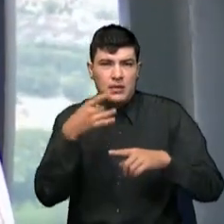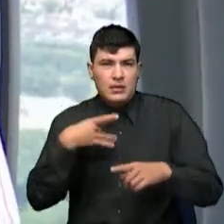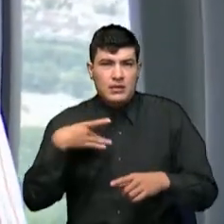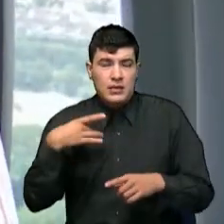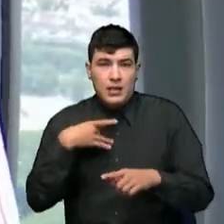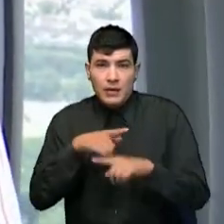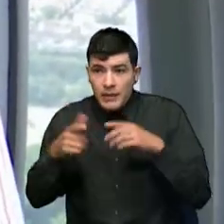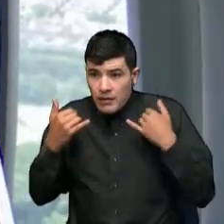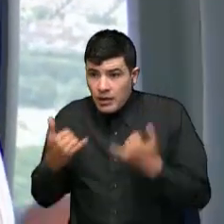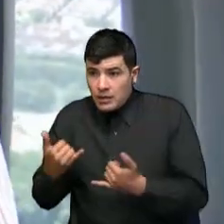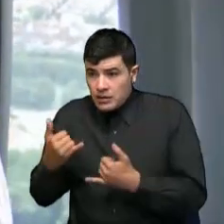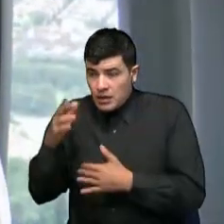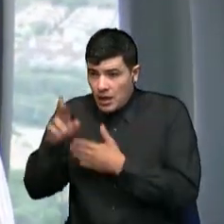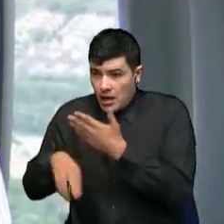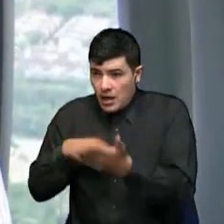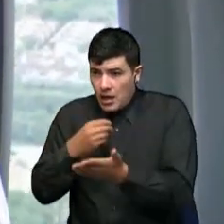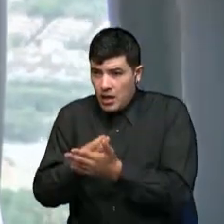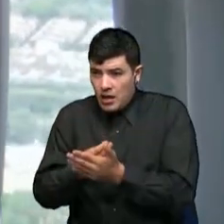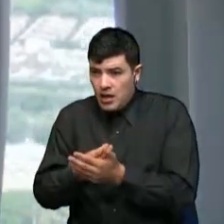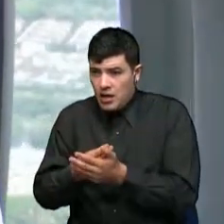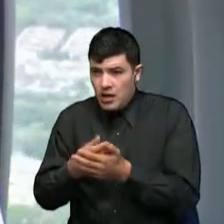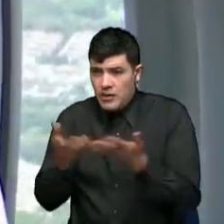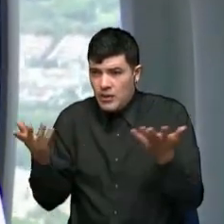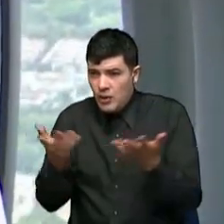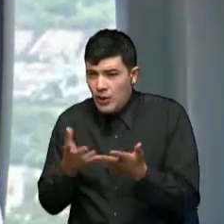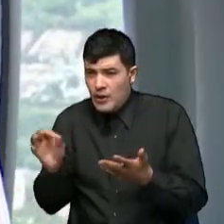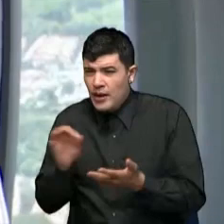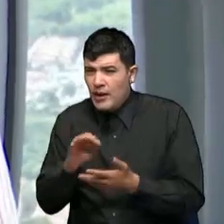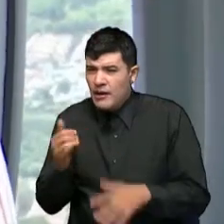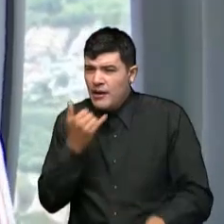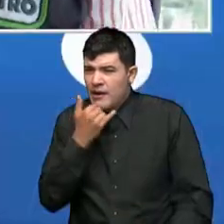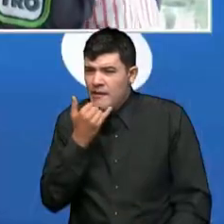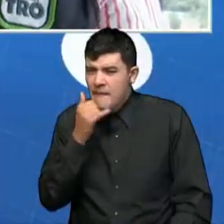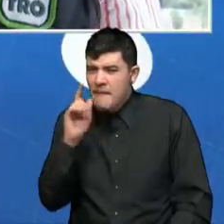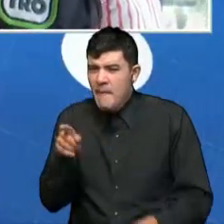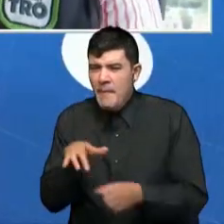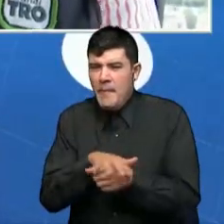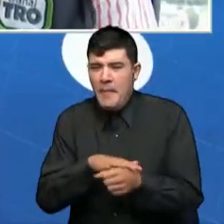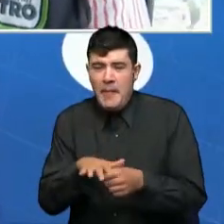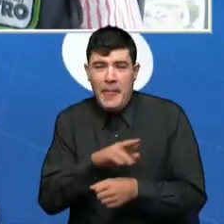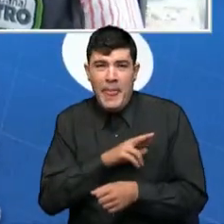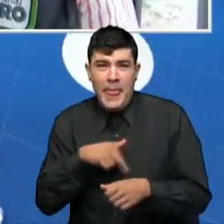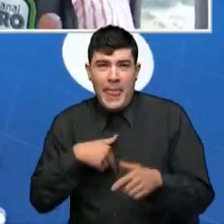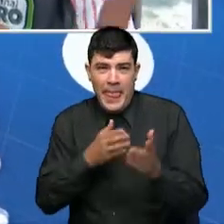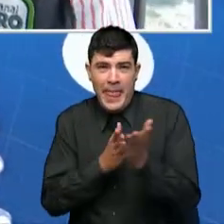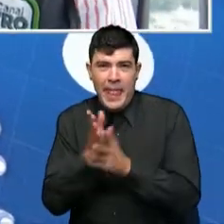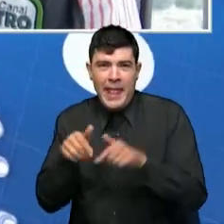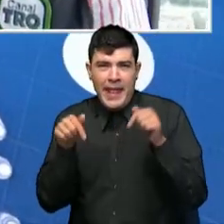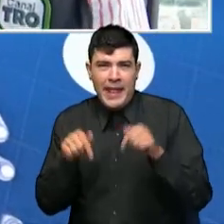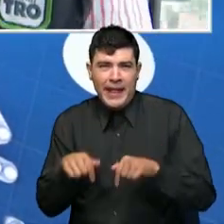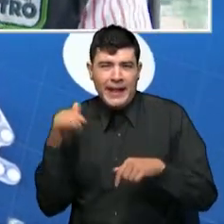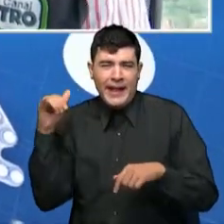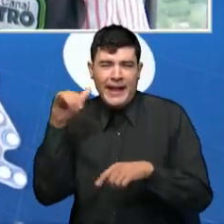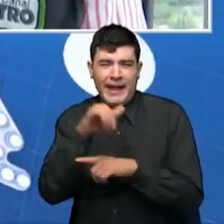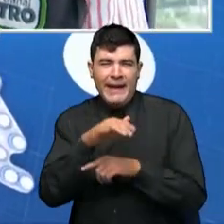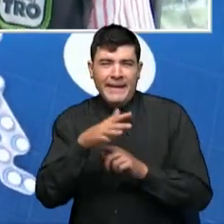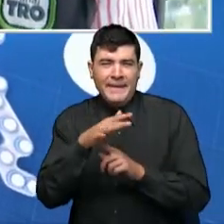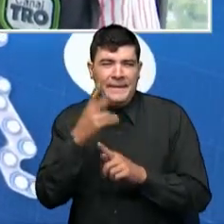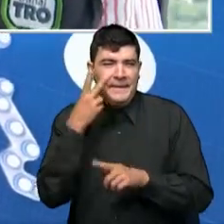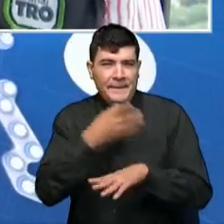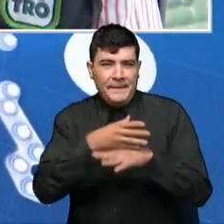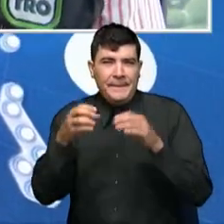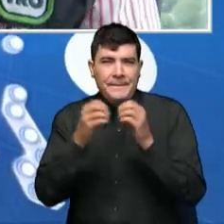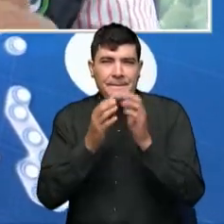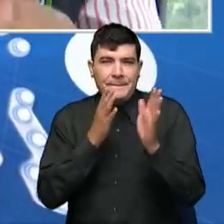pues no arrojan información sobre dónde pueda estar o qué pasó con ella. Seguimos aquí desde el aire en estos operativos acompañando